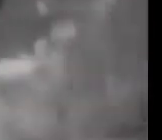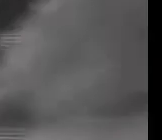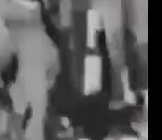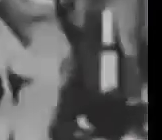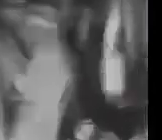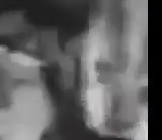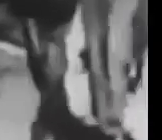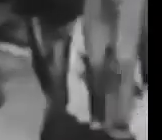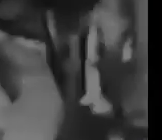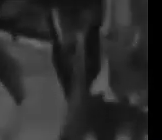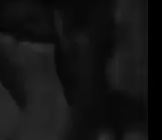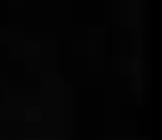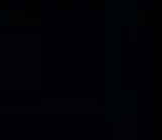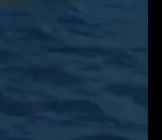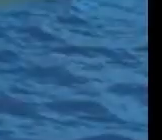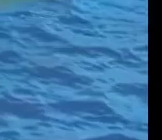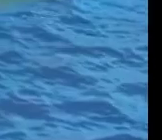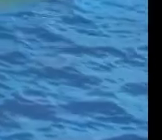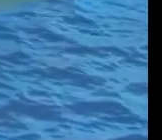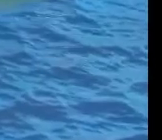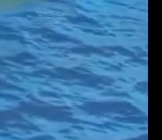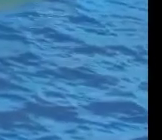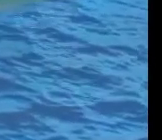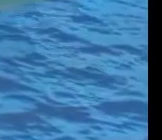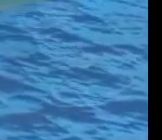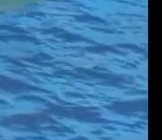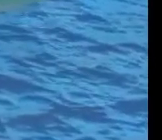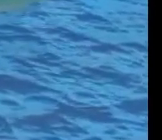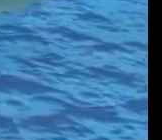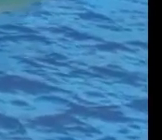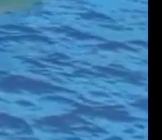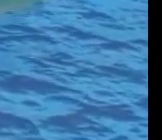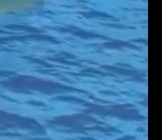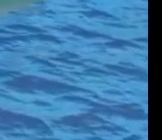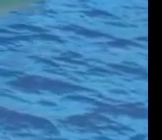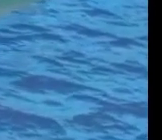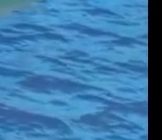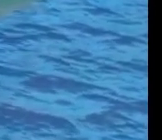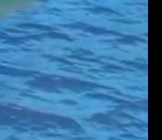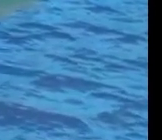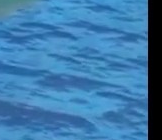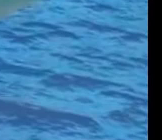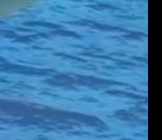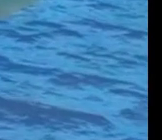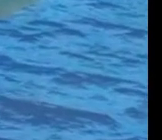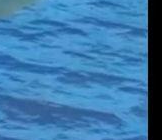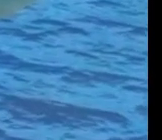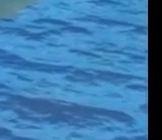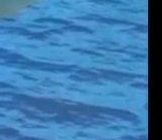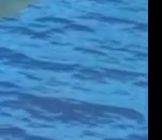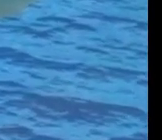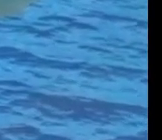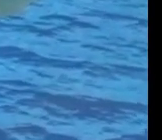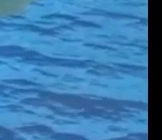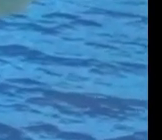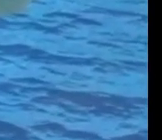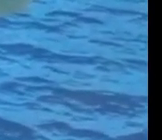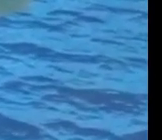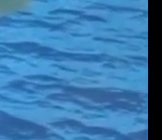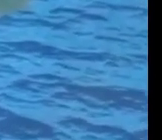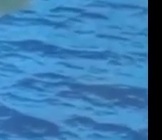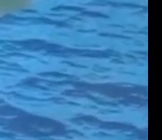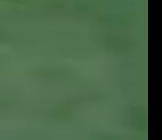imparte órdenes para enfrentarlo. A la entrada de Girón, los efectivos de la Brigada 2506 refuerzan